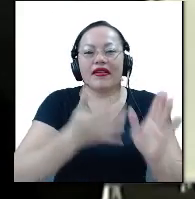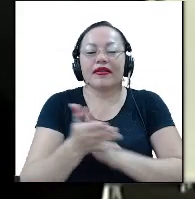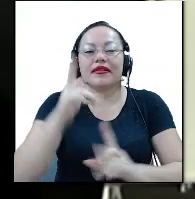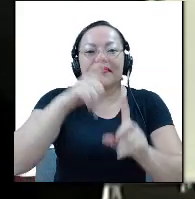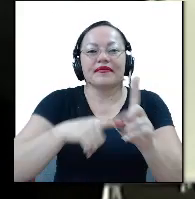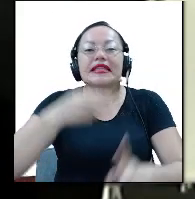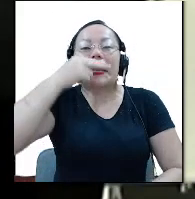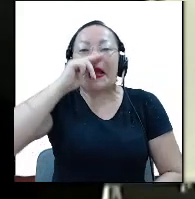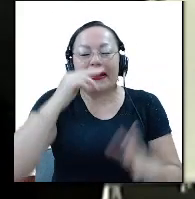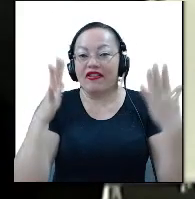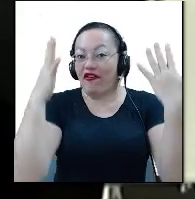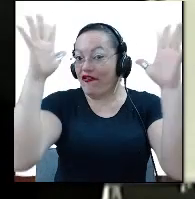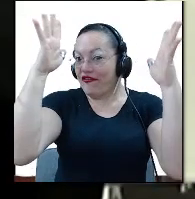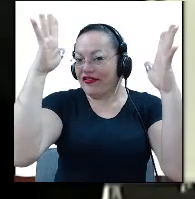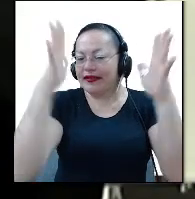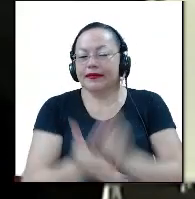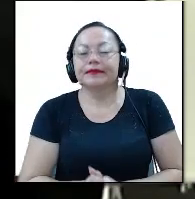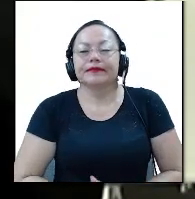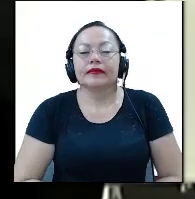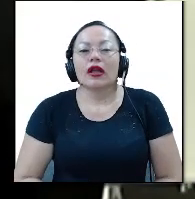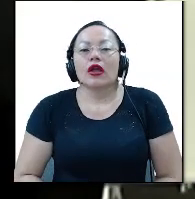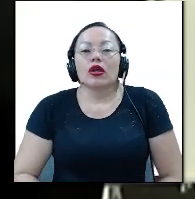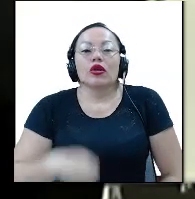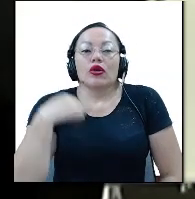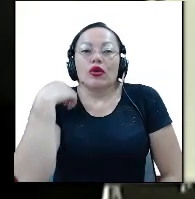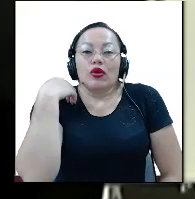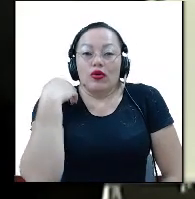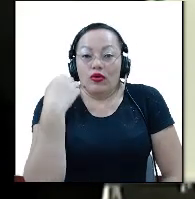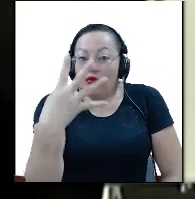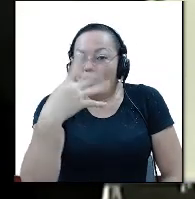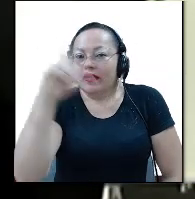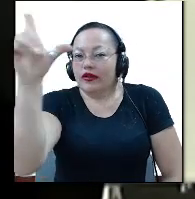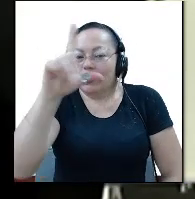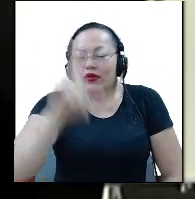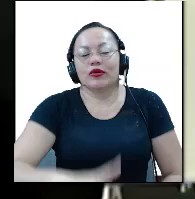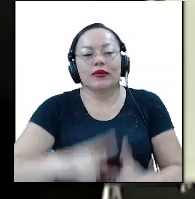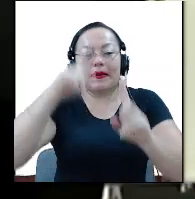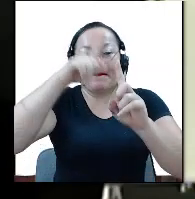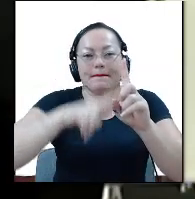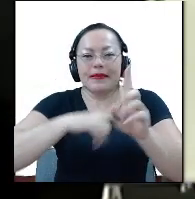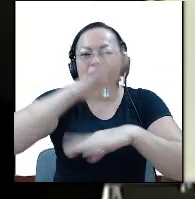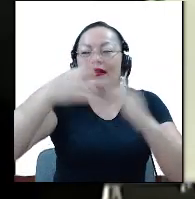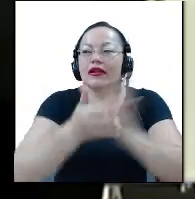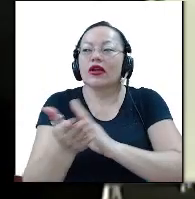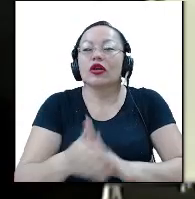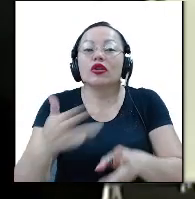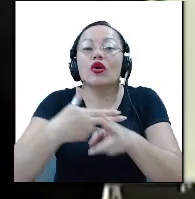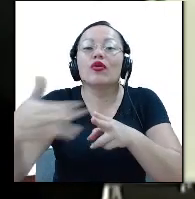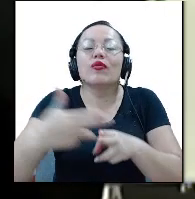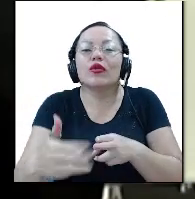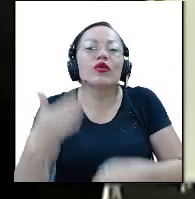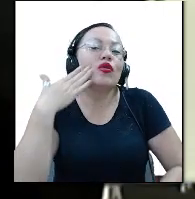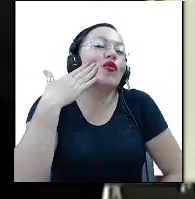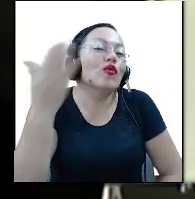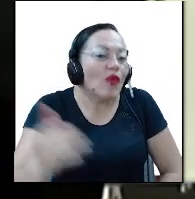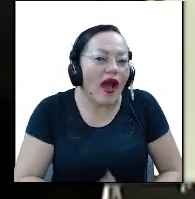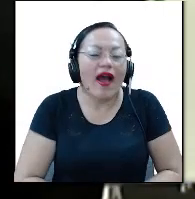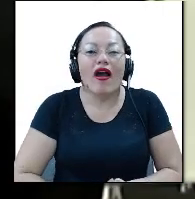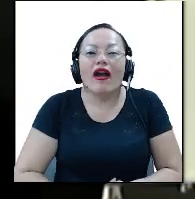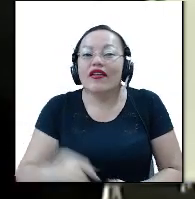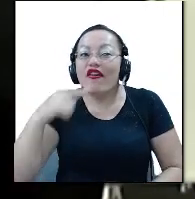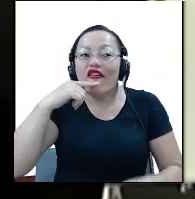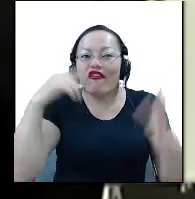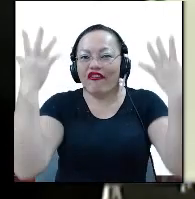niños. Es el cuarto lunes del mes y el próximo festivo sería el